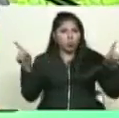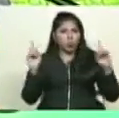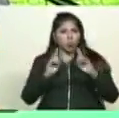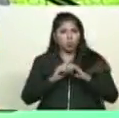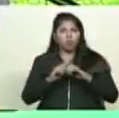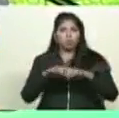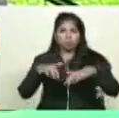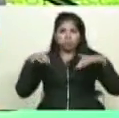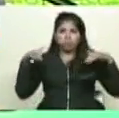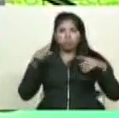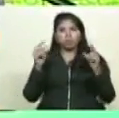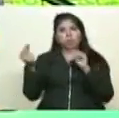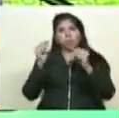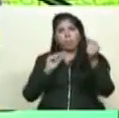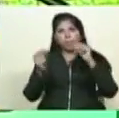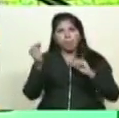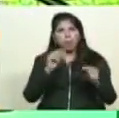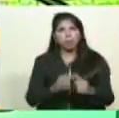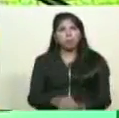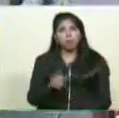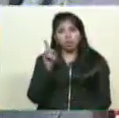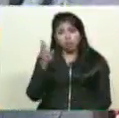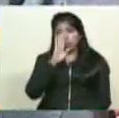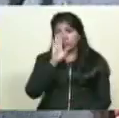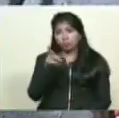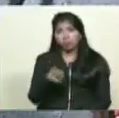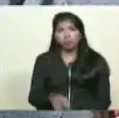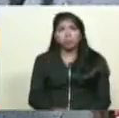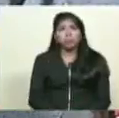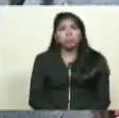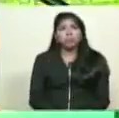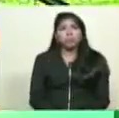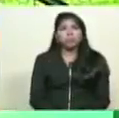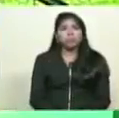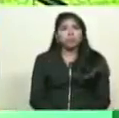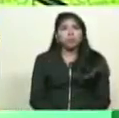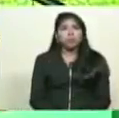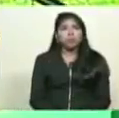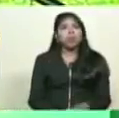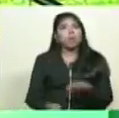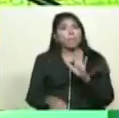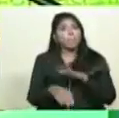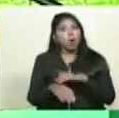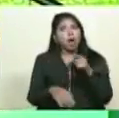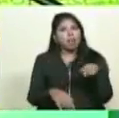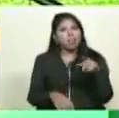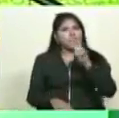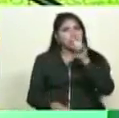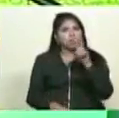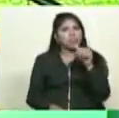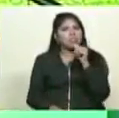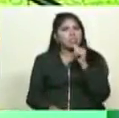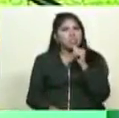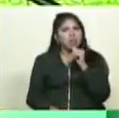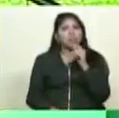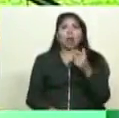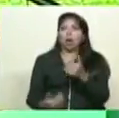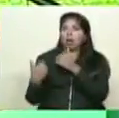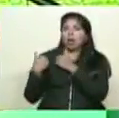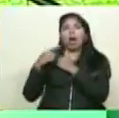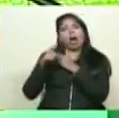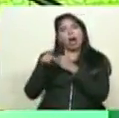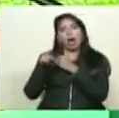Palacio Federal Legislativo. Vayan directamente, porque en Venezuela el poder lo tiene la clase obrera y tiene que